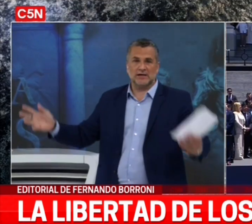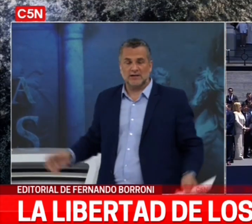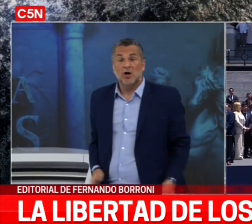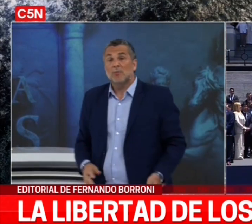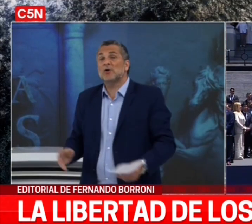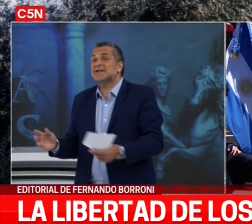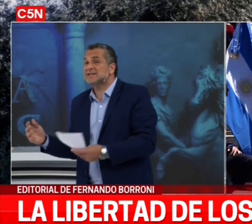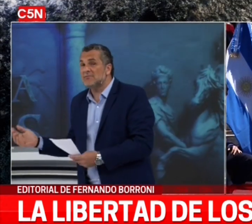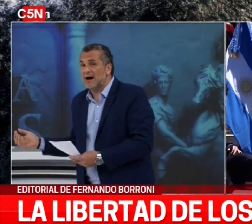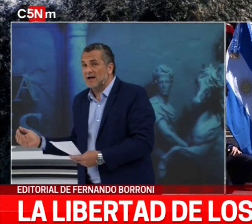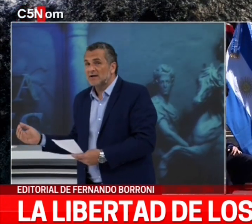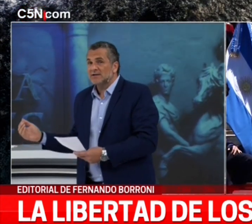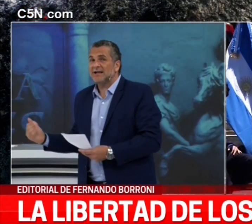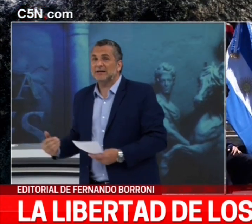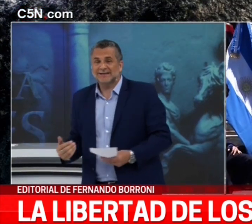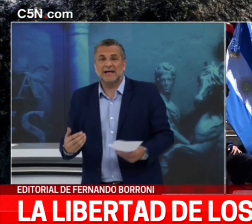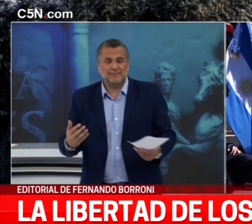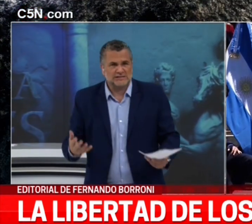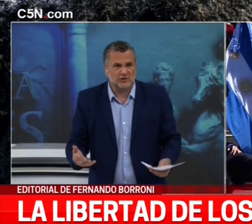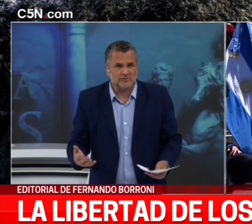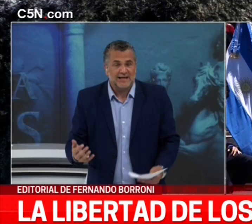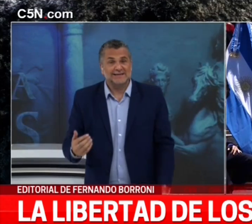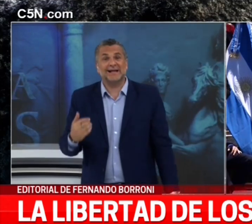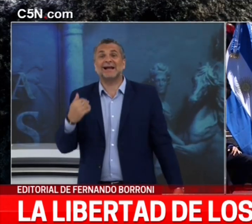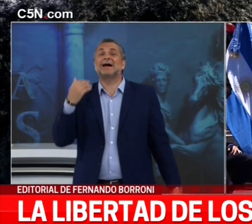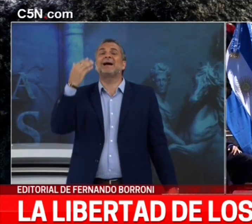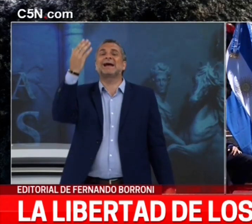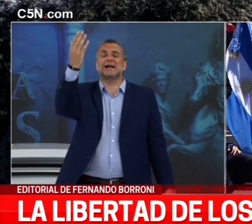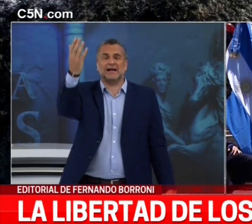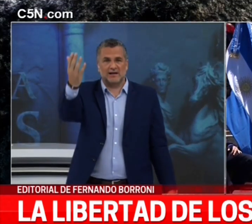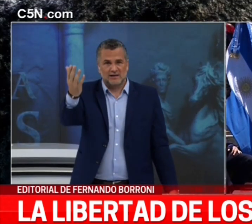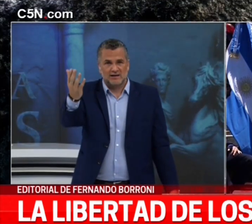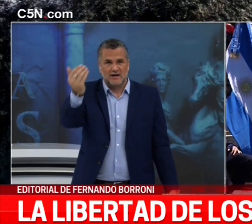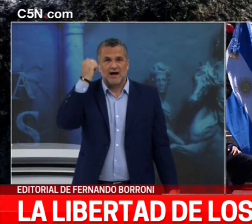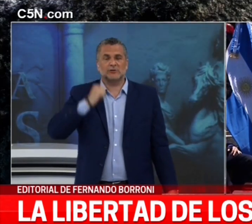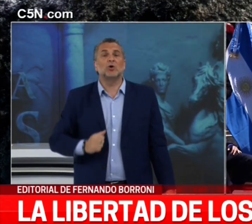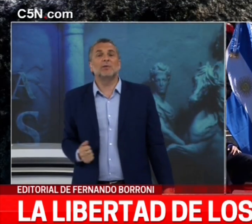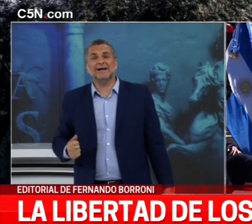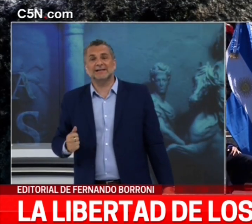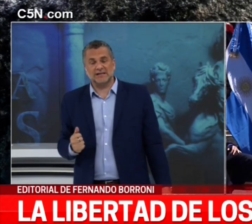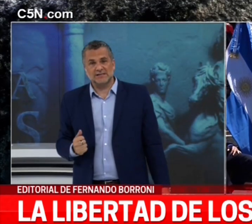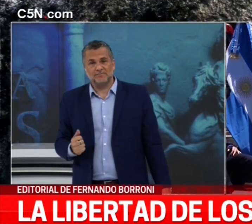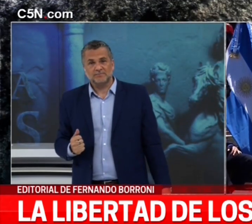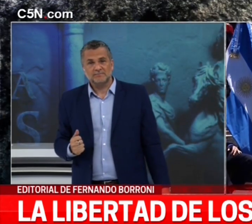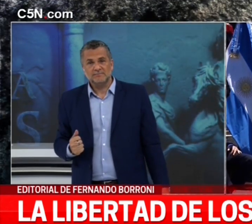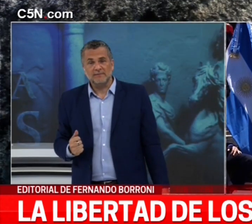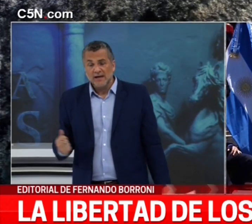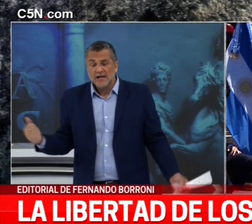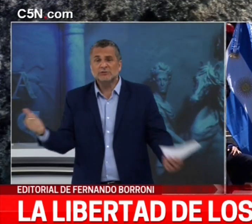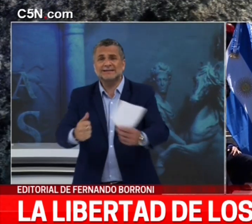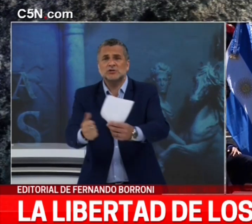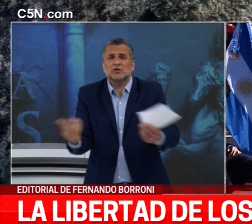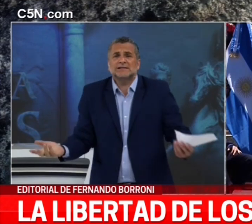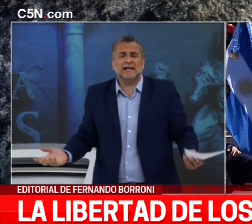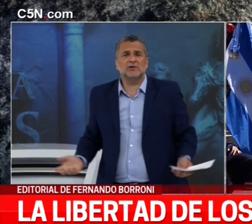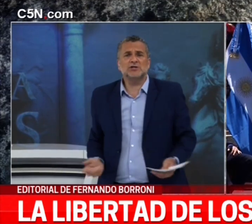peatones por encima de la libertad de expresión de reclamarle a tus gobernantes